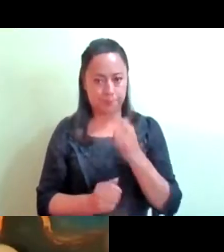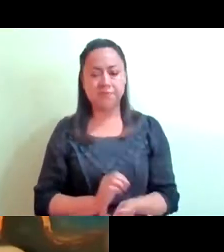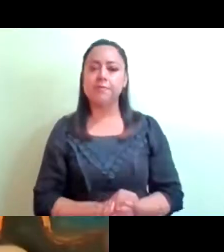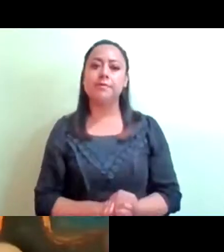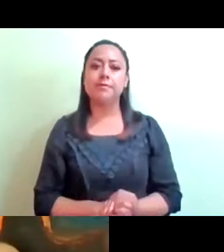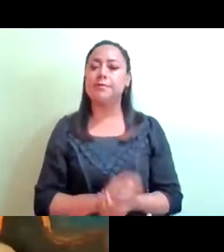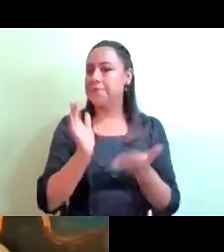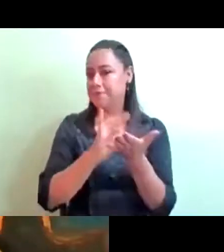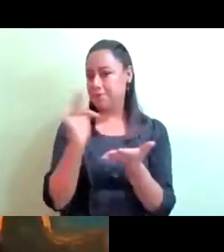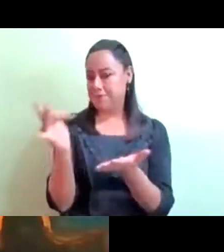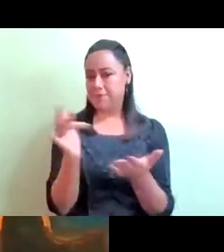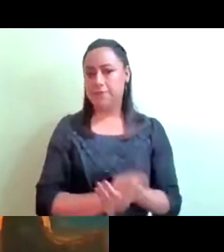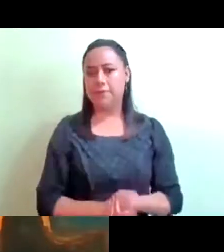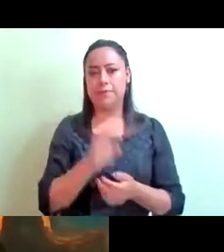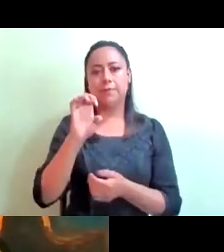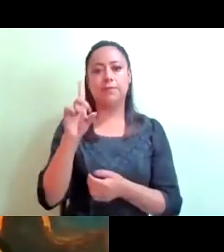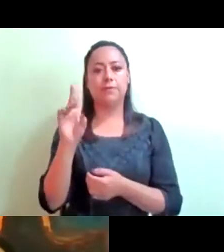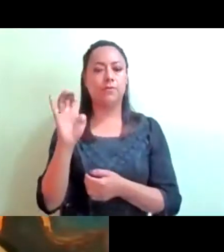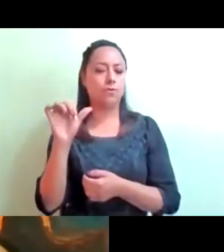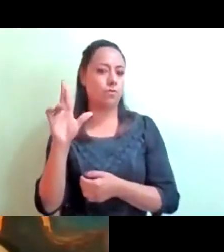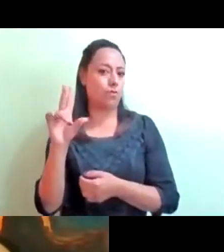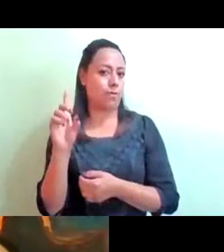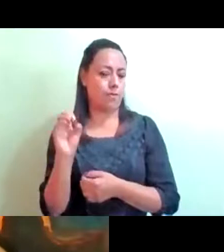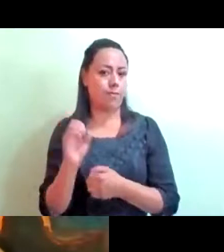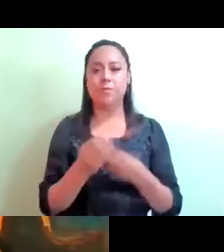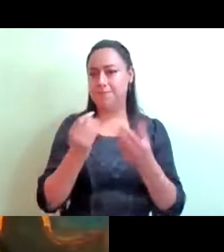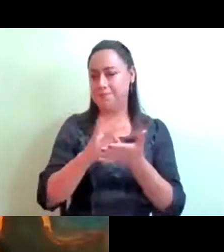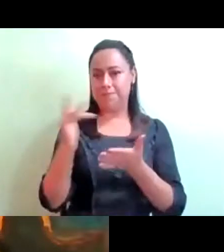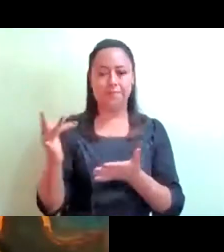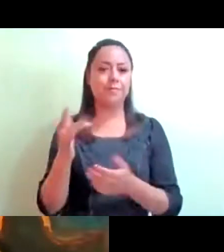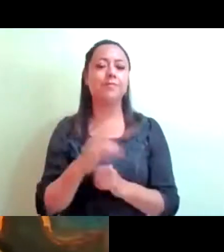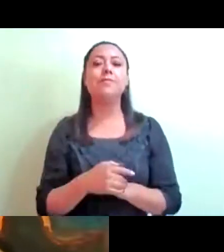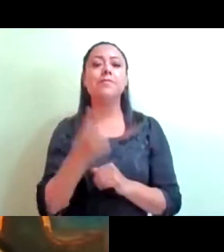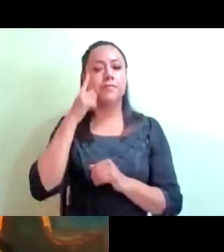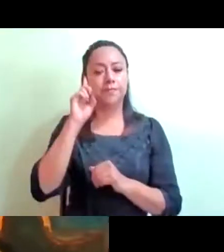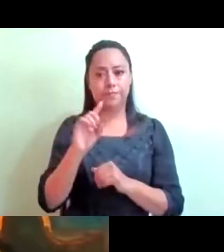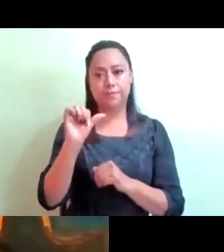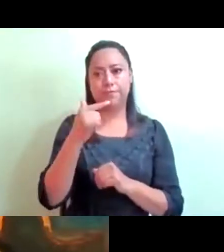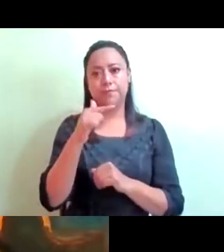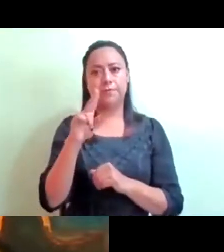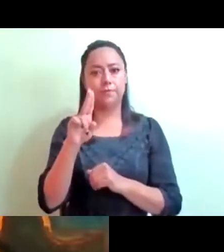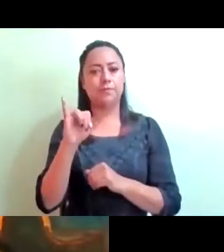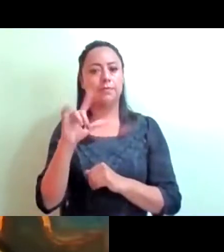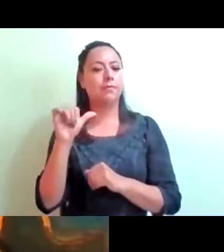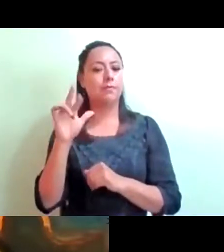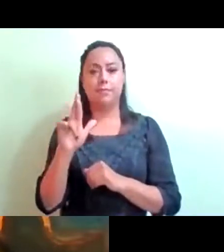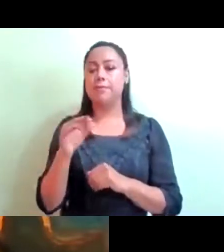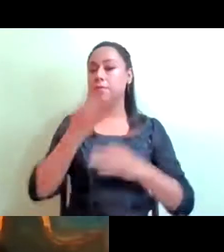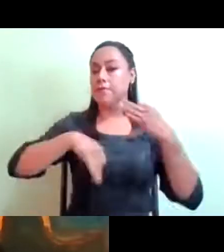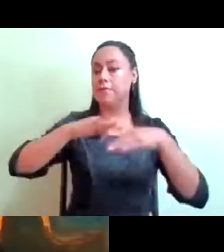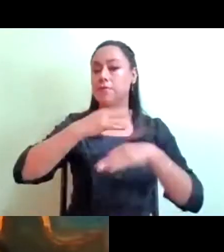Sí, gracias, Eduardo. Y bueno, muchas gracias a la diputada Aguilar por la invitación y a todas las y